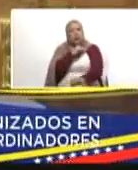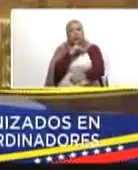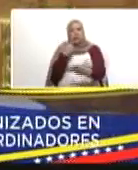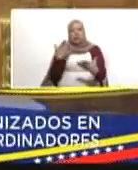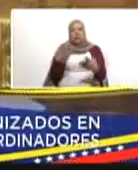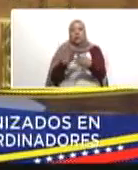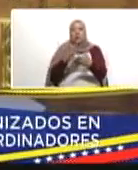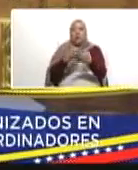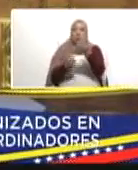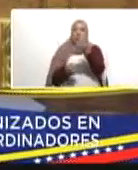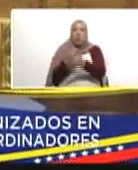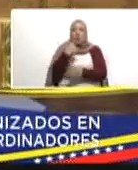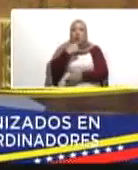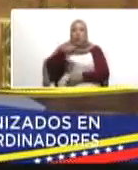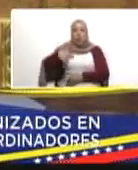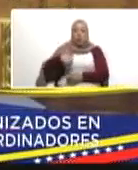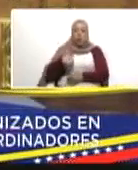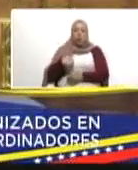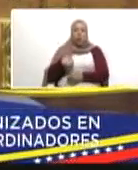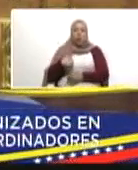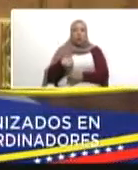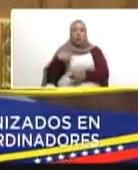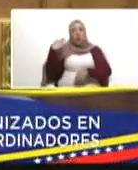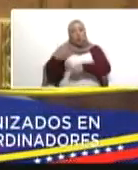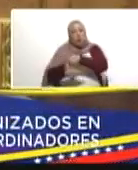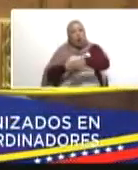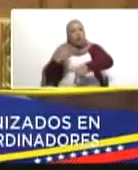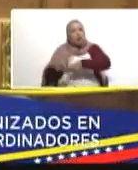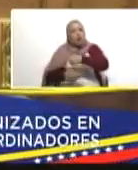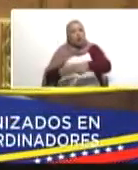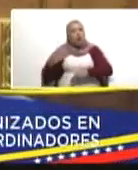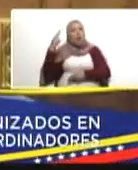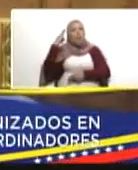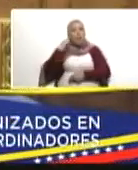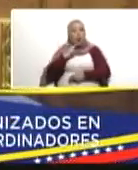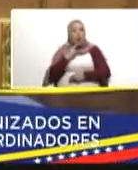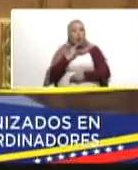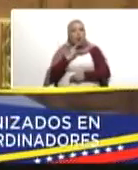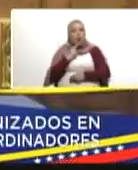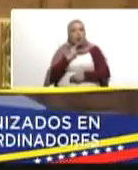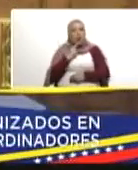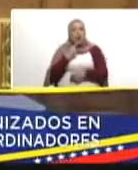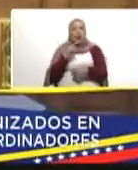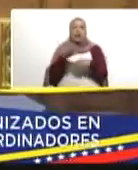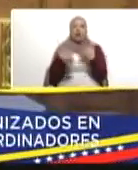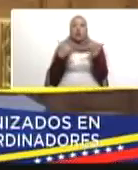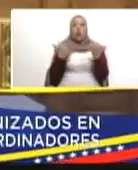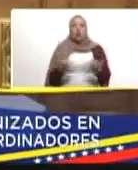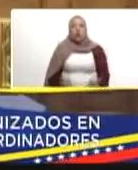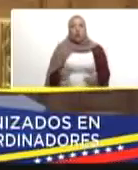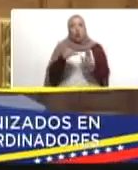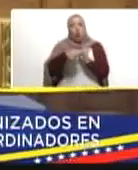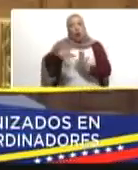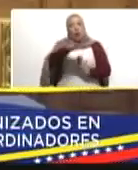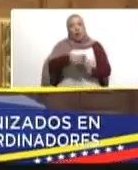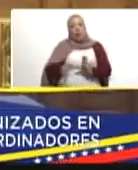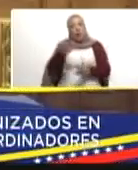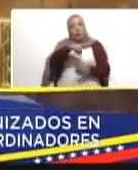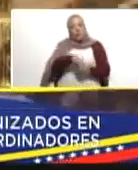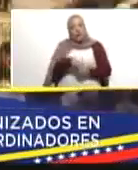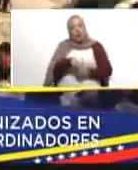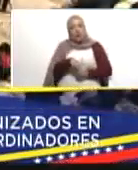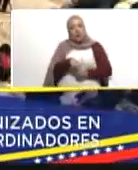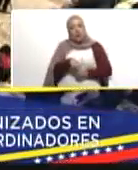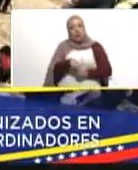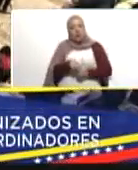mano larga de la Revolución bolivariana llegaría a ustedes donde se metan